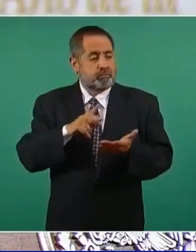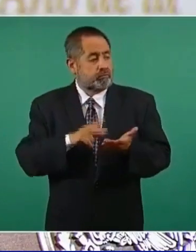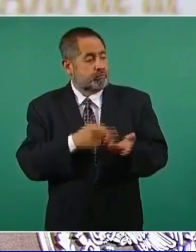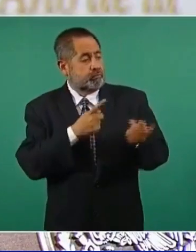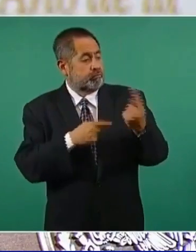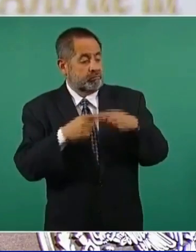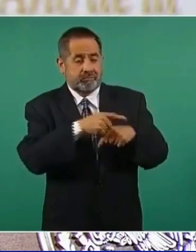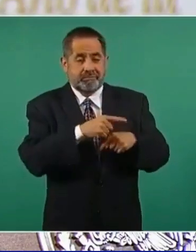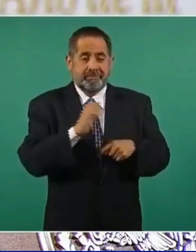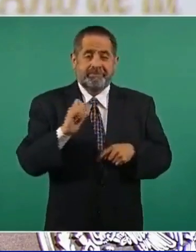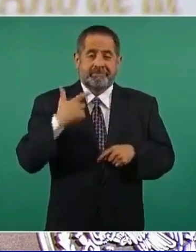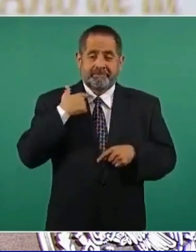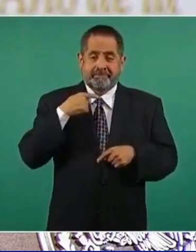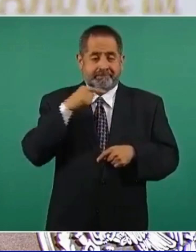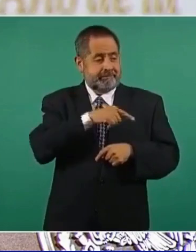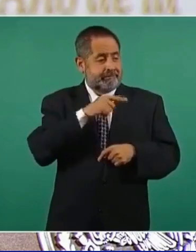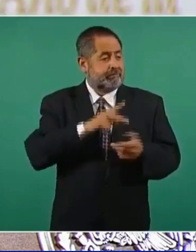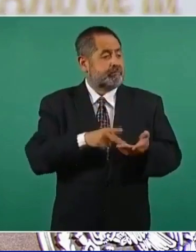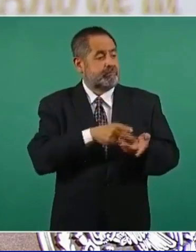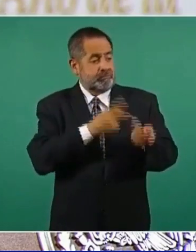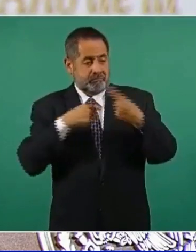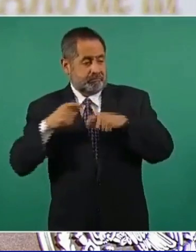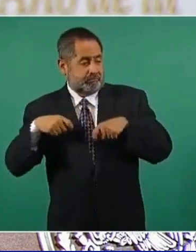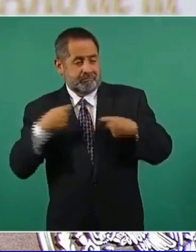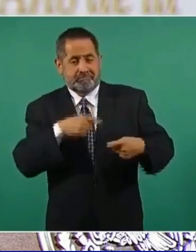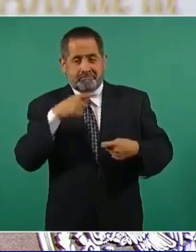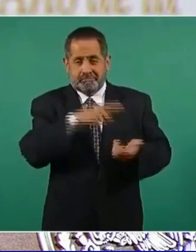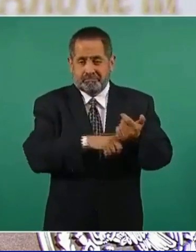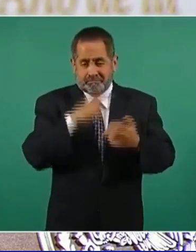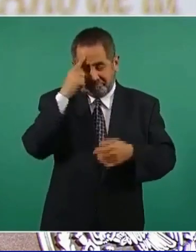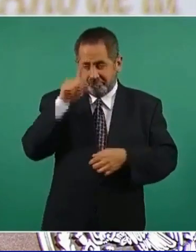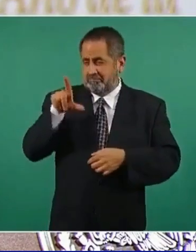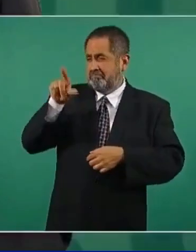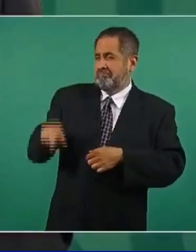el regreso a la ignominia,